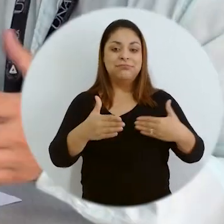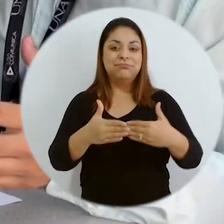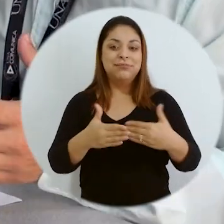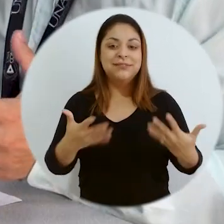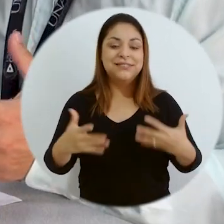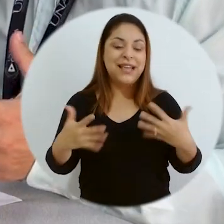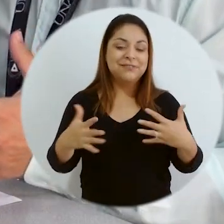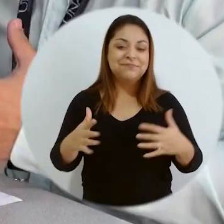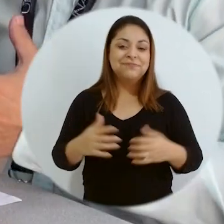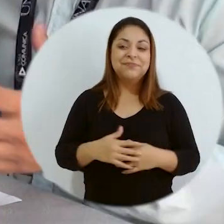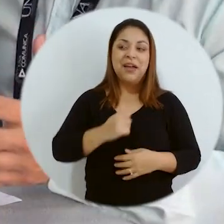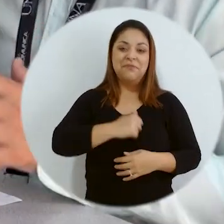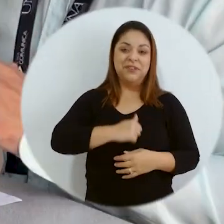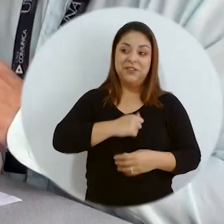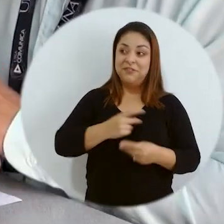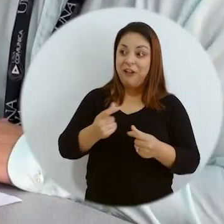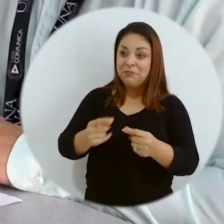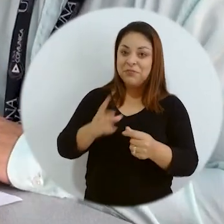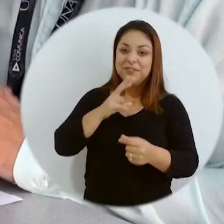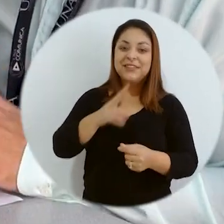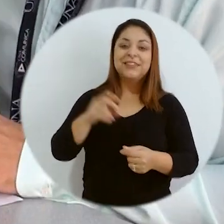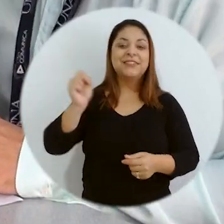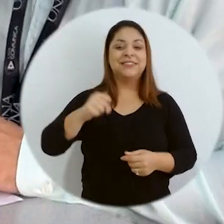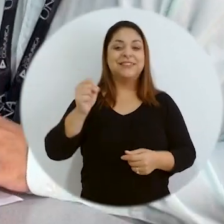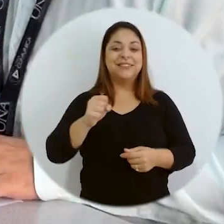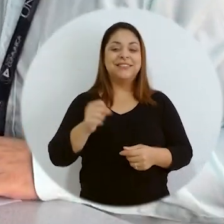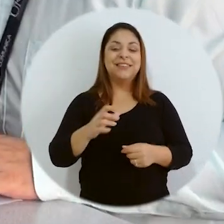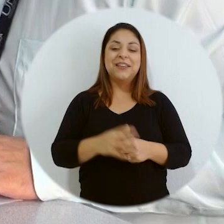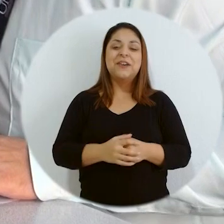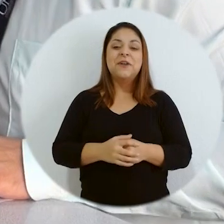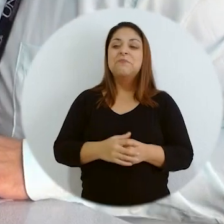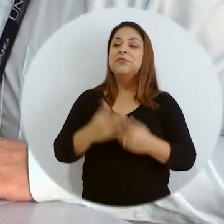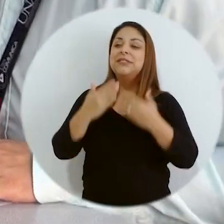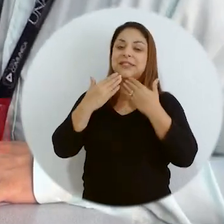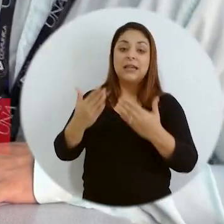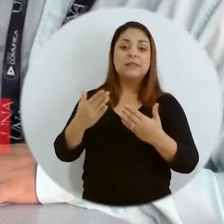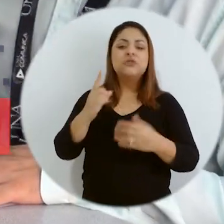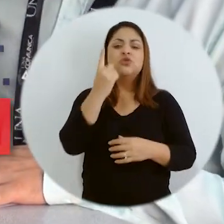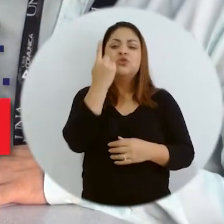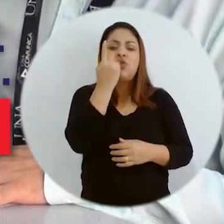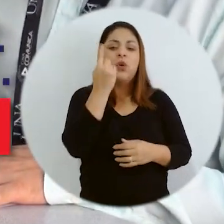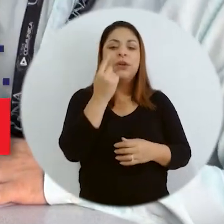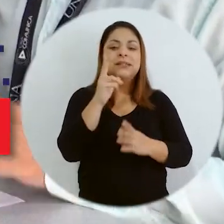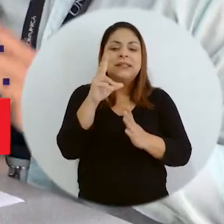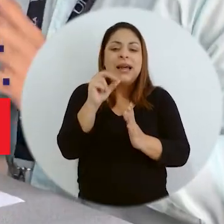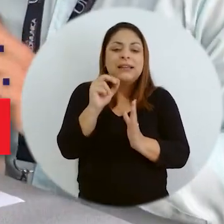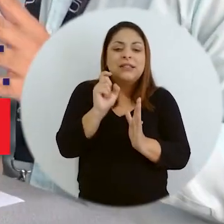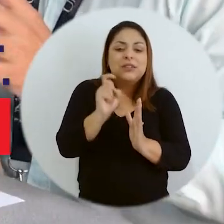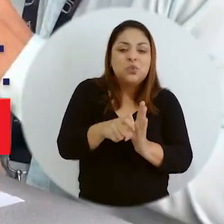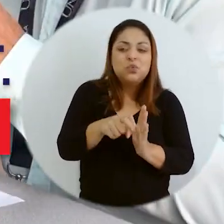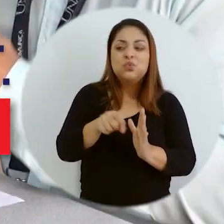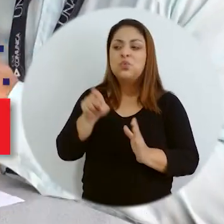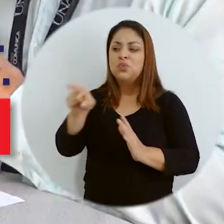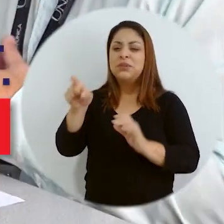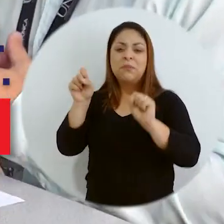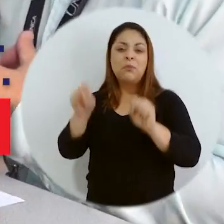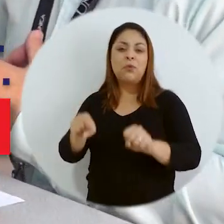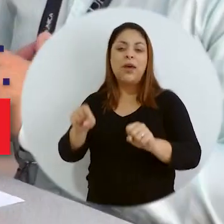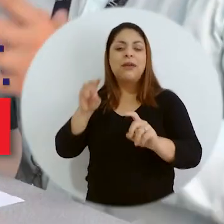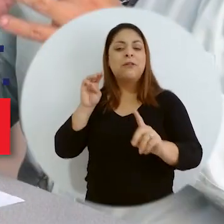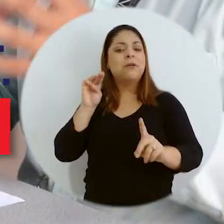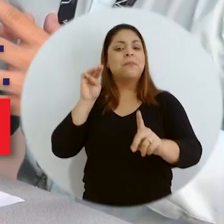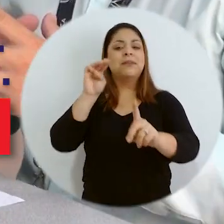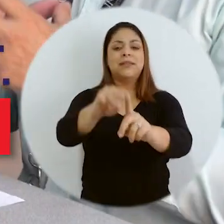gana el tiempo, Lisette, y realmente le agradezco. Yo sé que se le dio rápido, ¿verdad? El tiempo, Sí, claro, el relatando todos estos temas. Yo quiero nada más en 30 segundos que